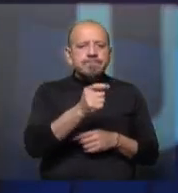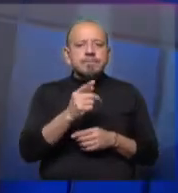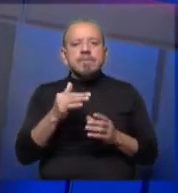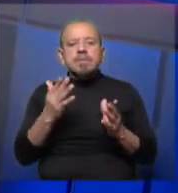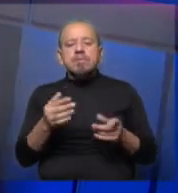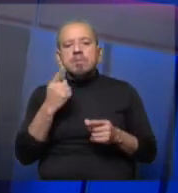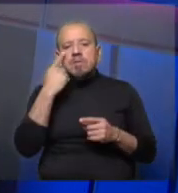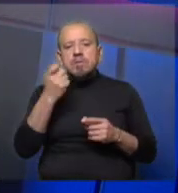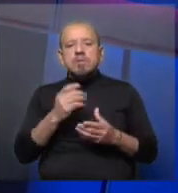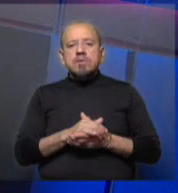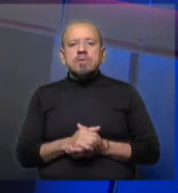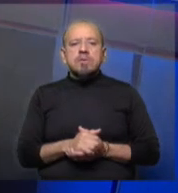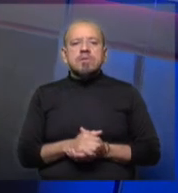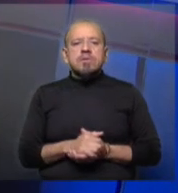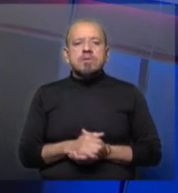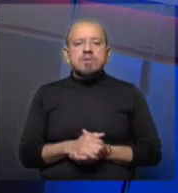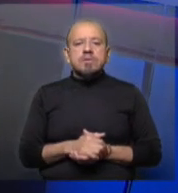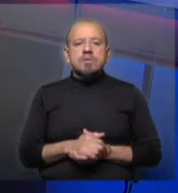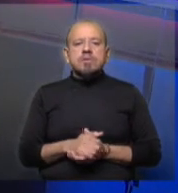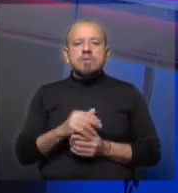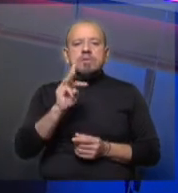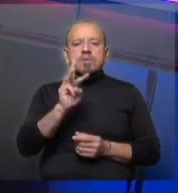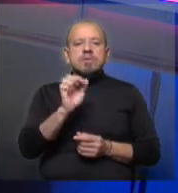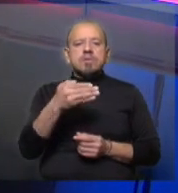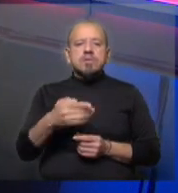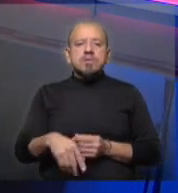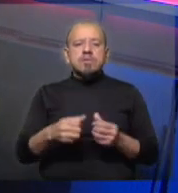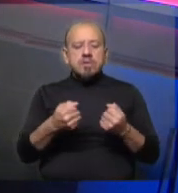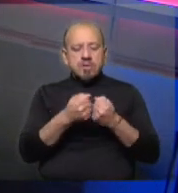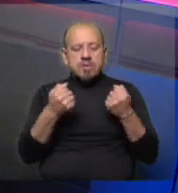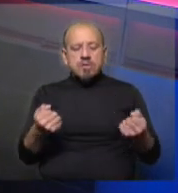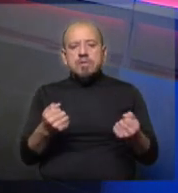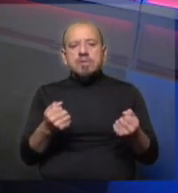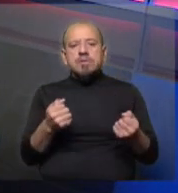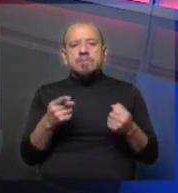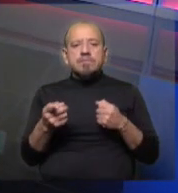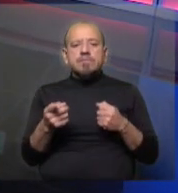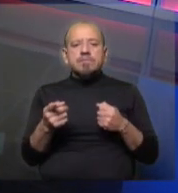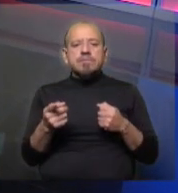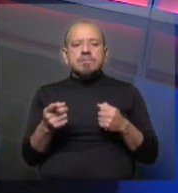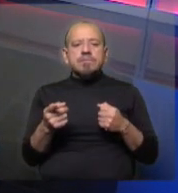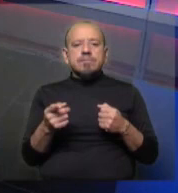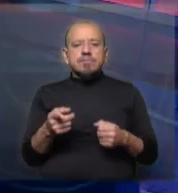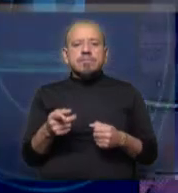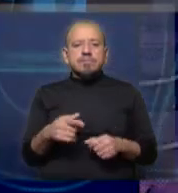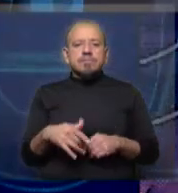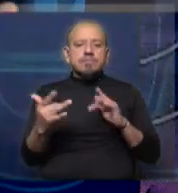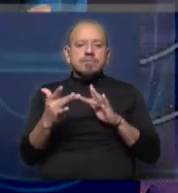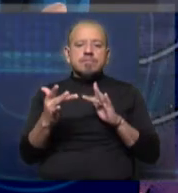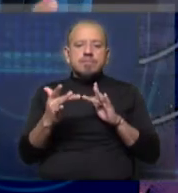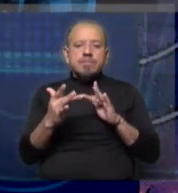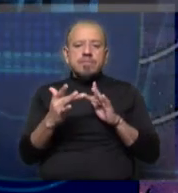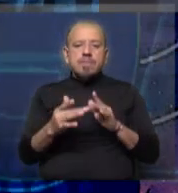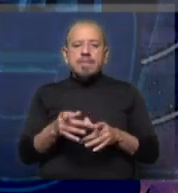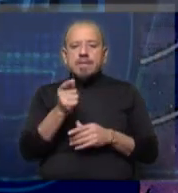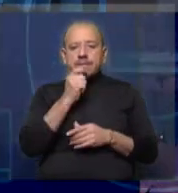se da y bueno básicamente la web y diarios locales y las y contactarme con periodistas